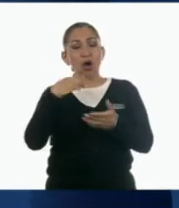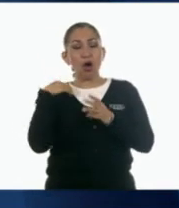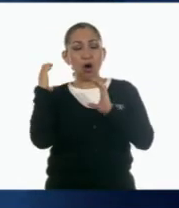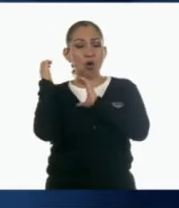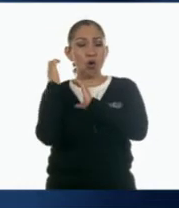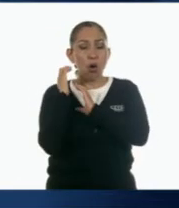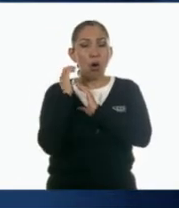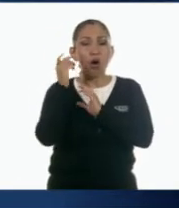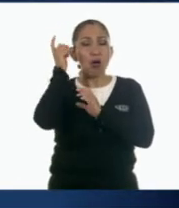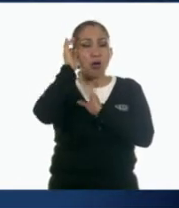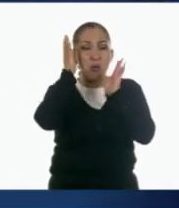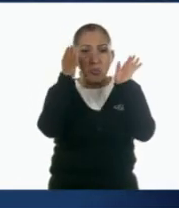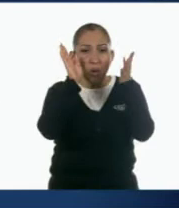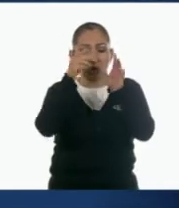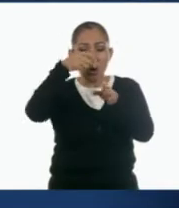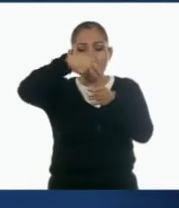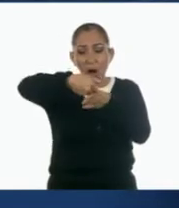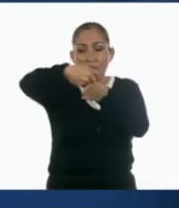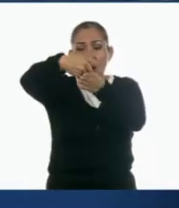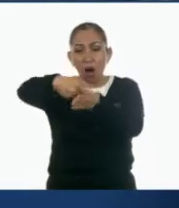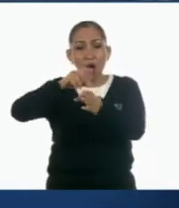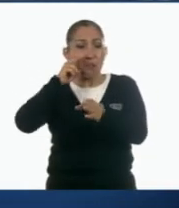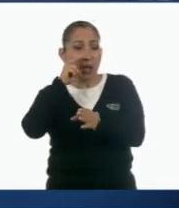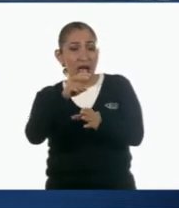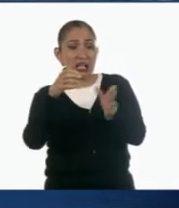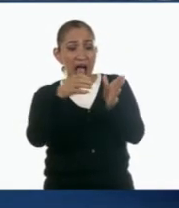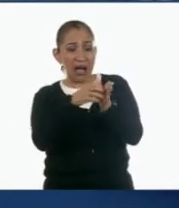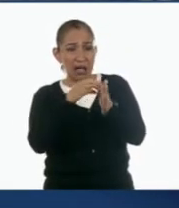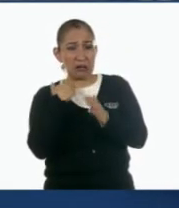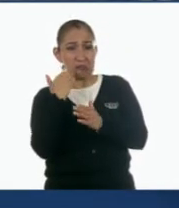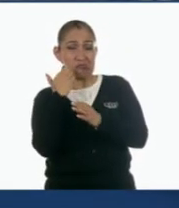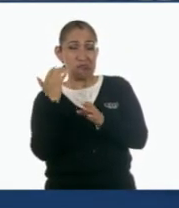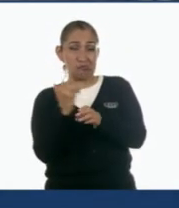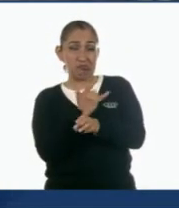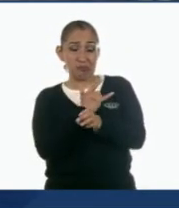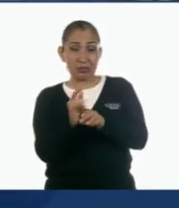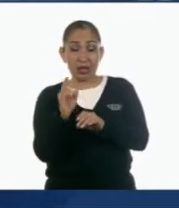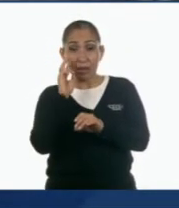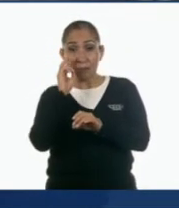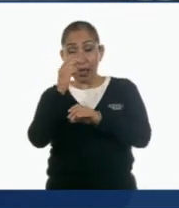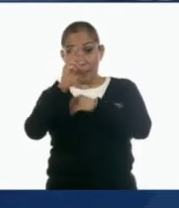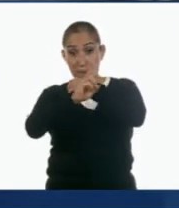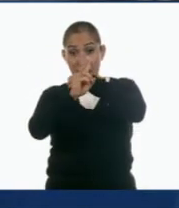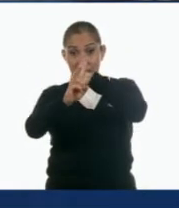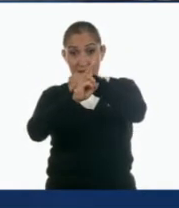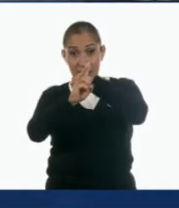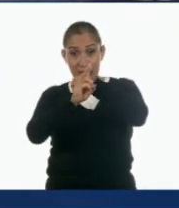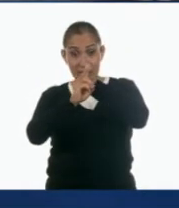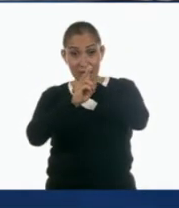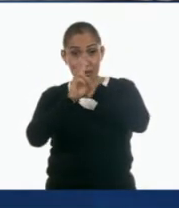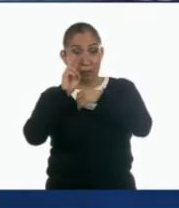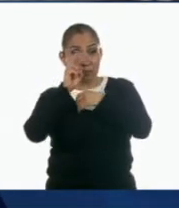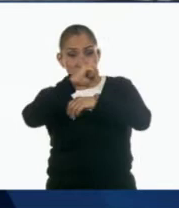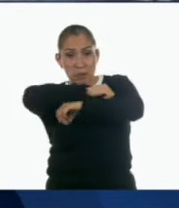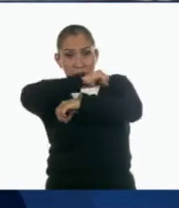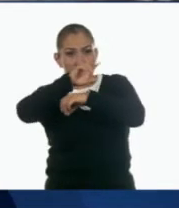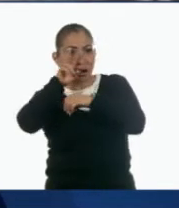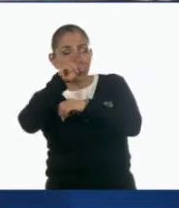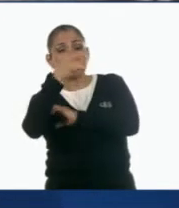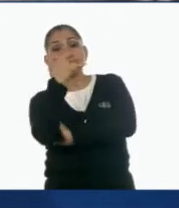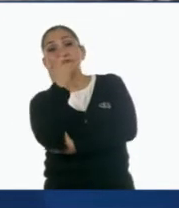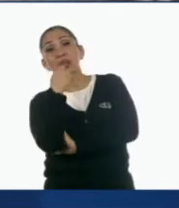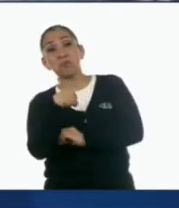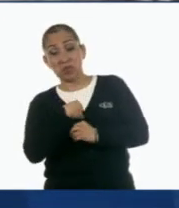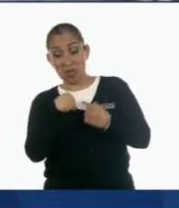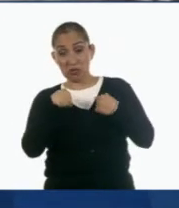lomo de una mula y a veces en una rústica caja. Detrás de los cristales de la ventana tampoco había esperanzas de